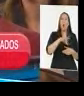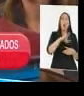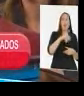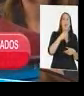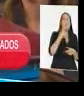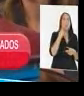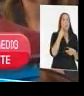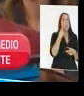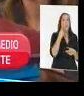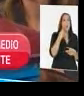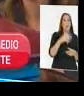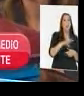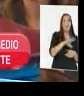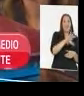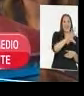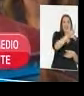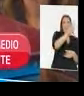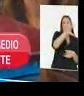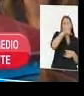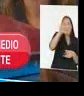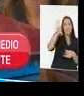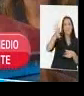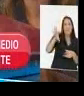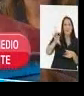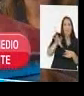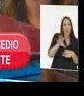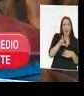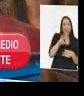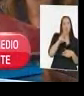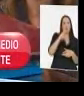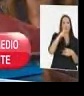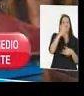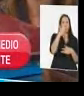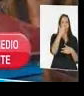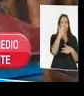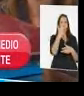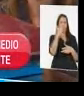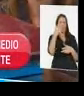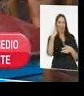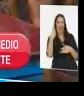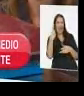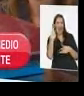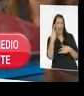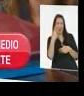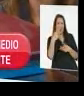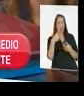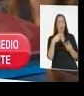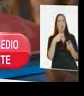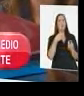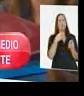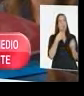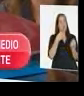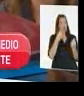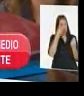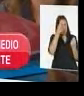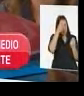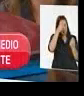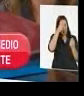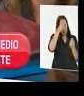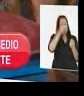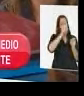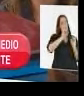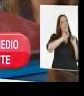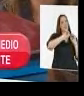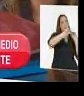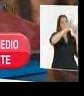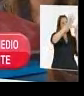una alternativa política, pero intento hacerlo desde la perspectiva política e ideológica que yo sostengo. Sí. Yo he hecho toda una campaña el año pasado, las